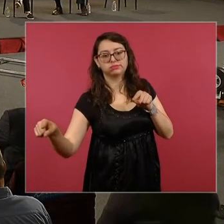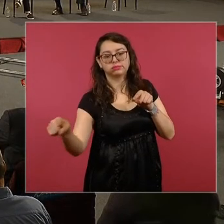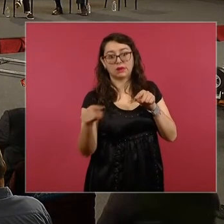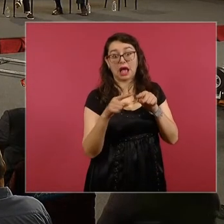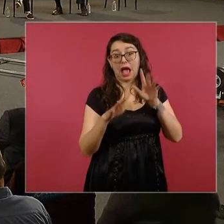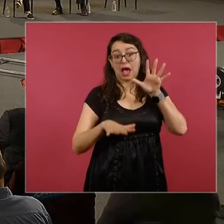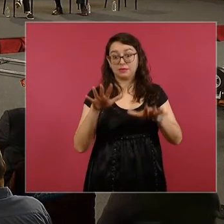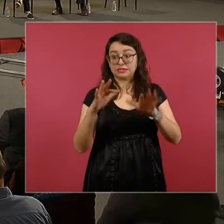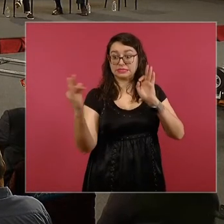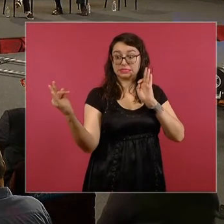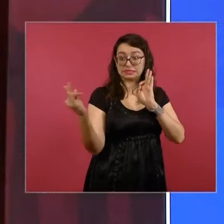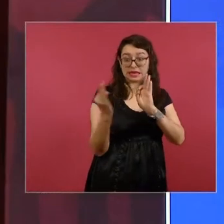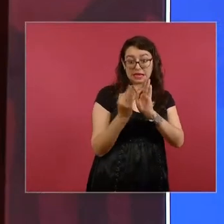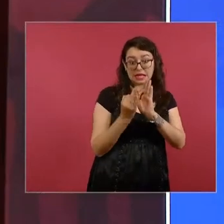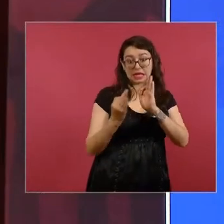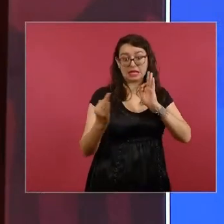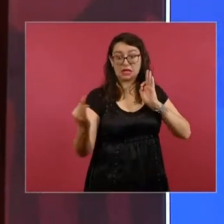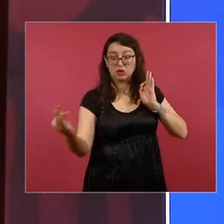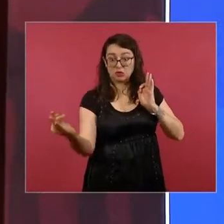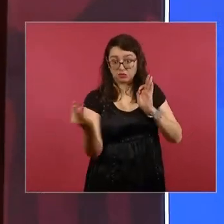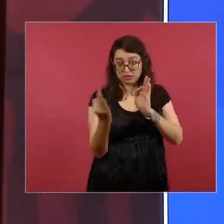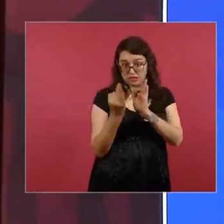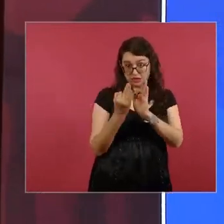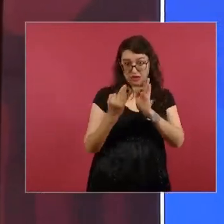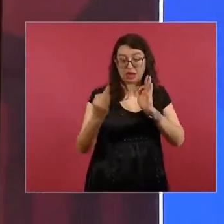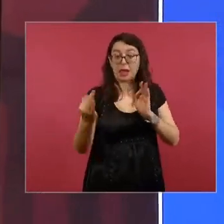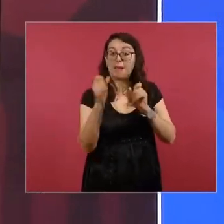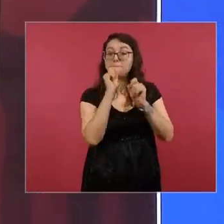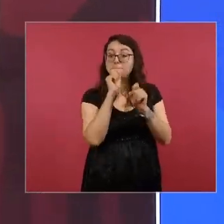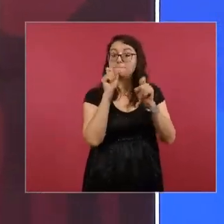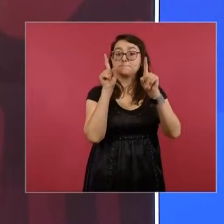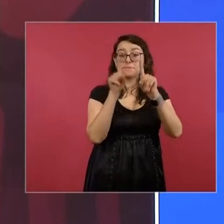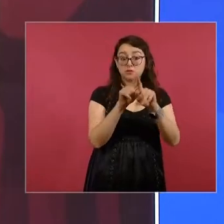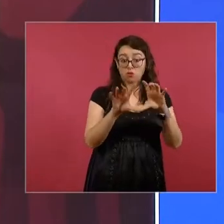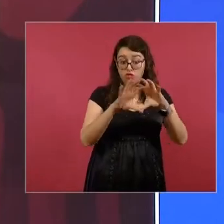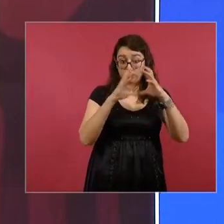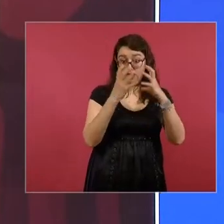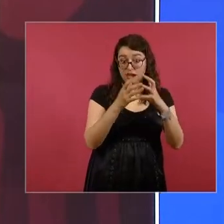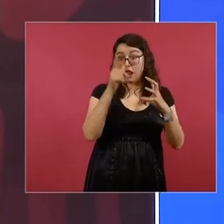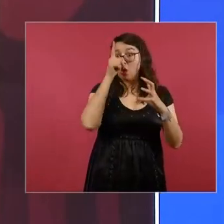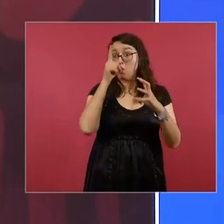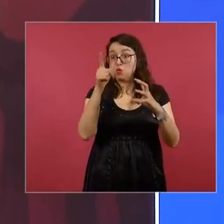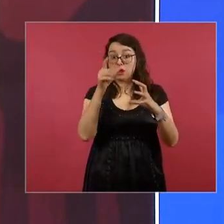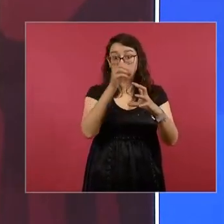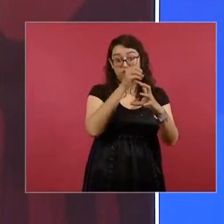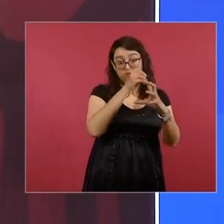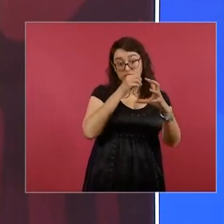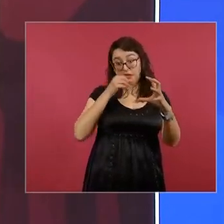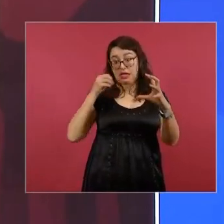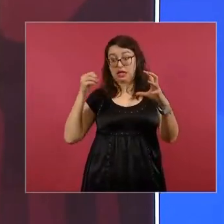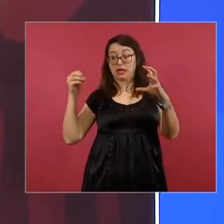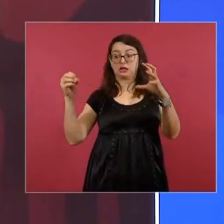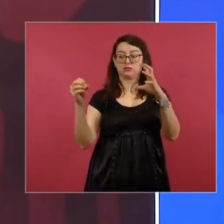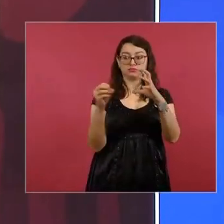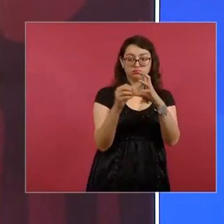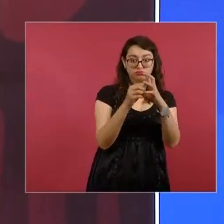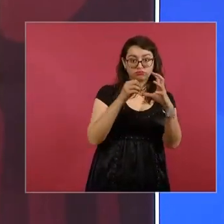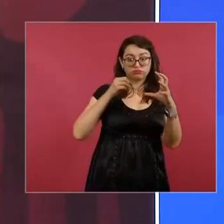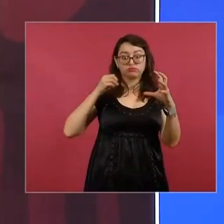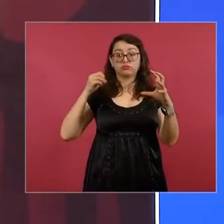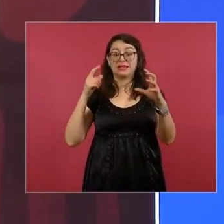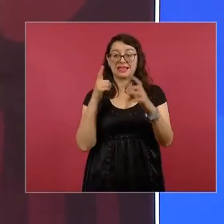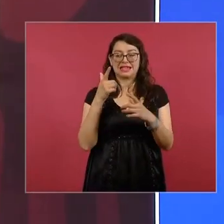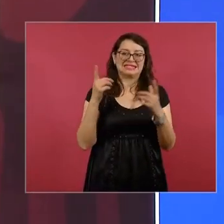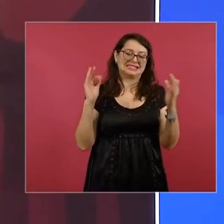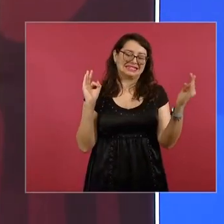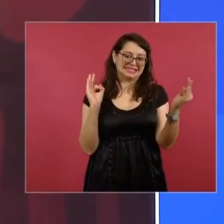entre los astros no es constante. Y lo mismo sucede en el caso de la Luna en torno a la Tierra. Es una órbita elíptica y, por lo tanto, la distancia a la Luna